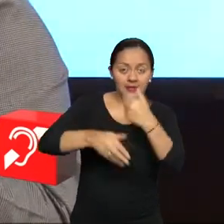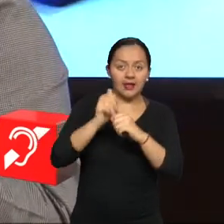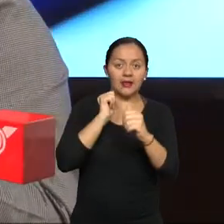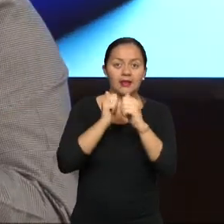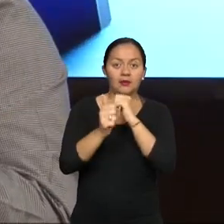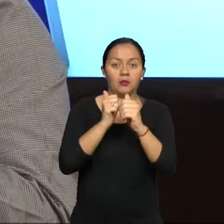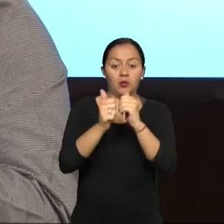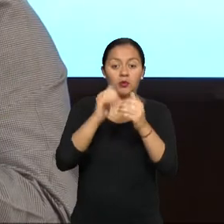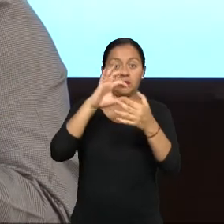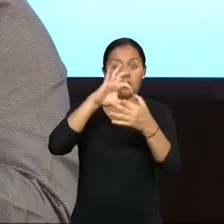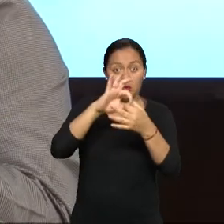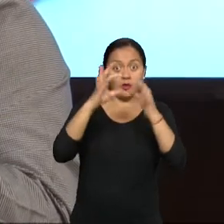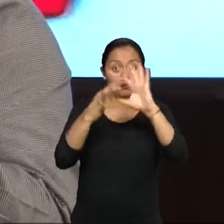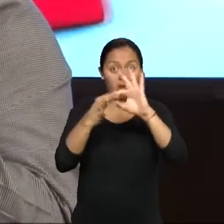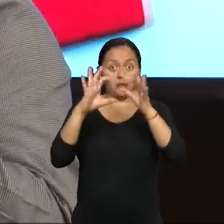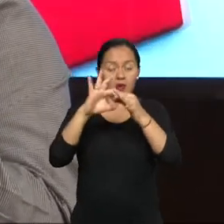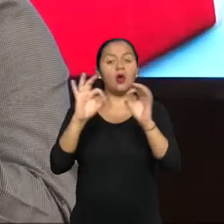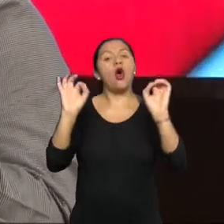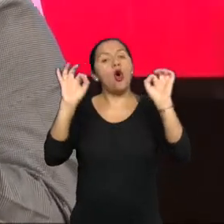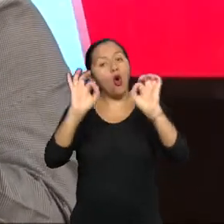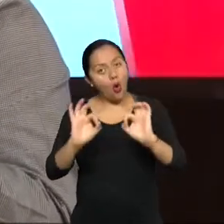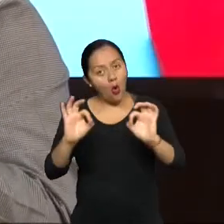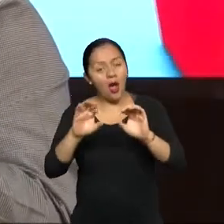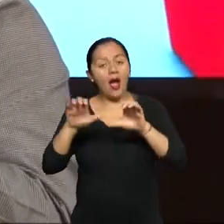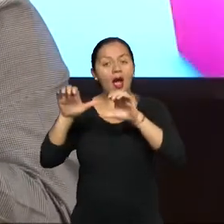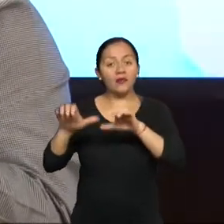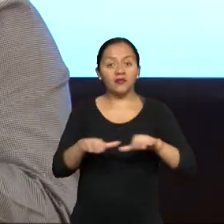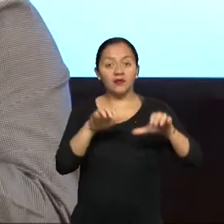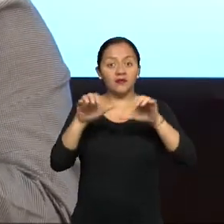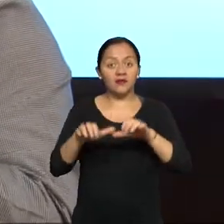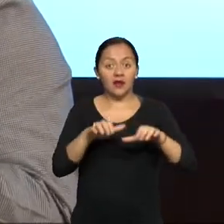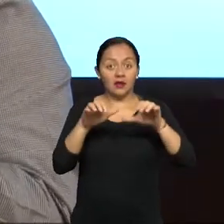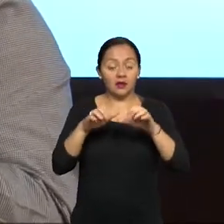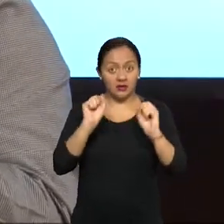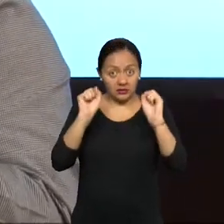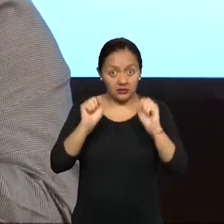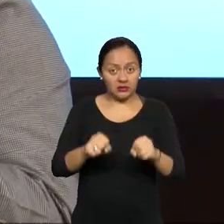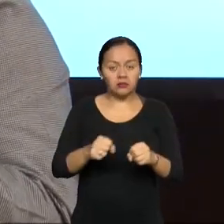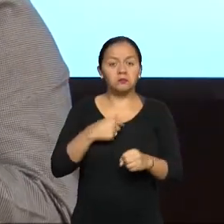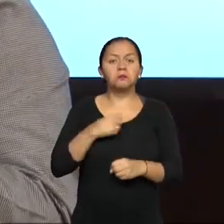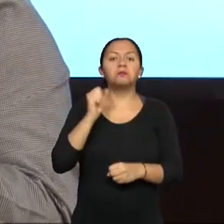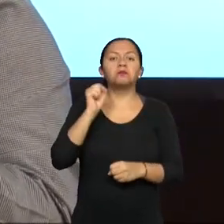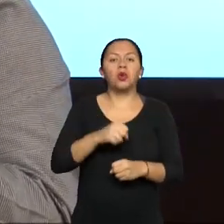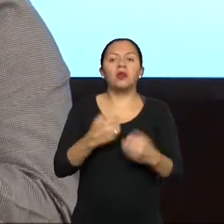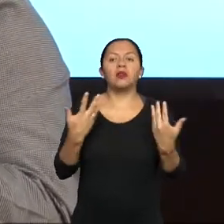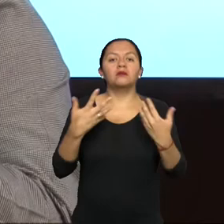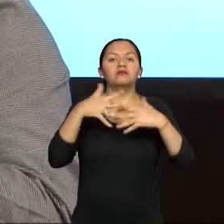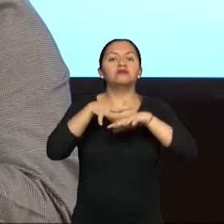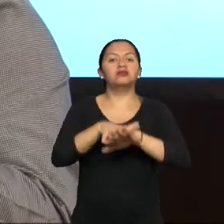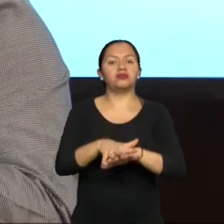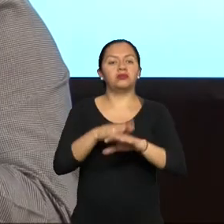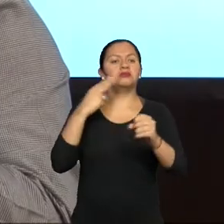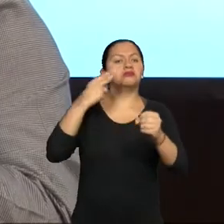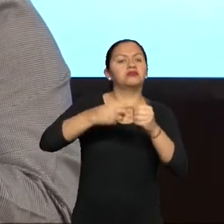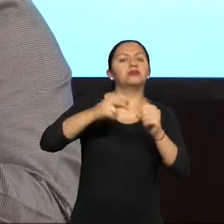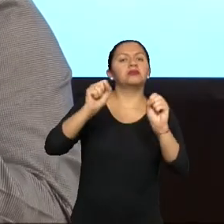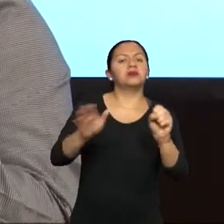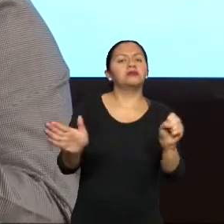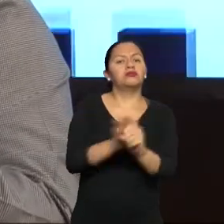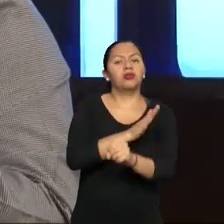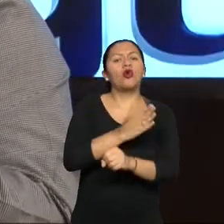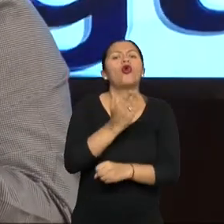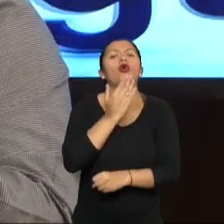olímpico y algunas actividades que representan dentro del olimpismo, permite esa integración y esa plena participación?